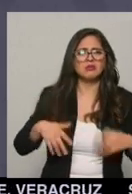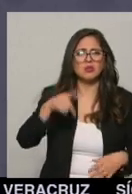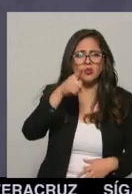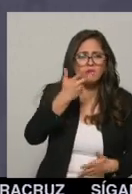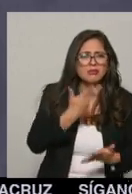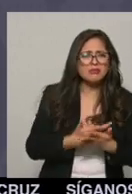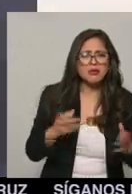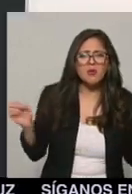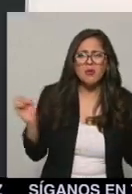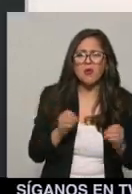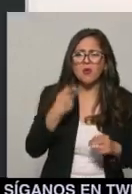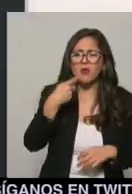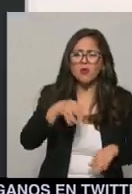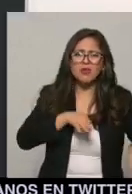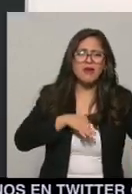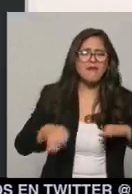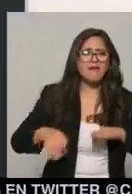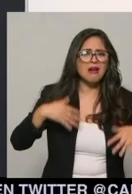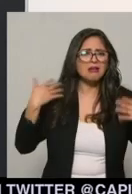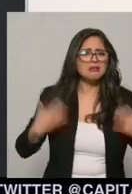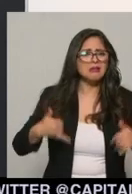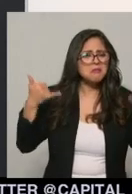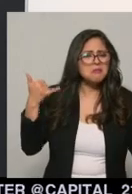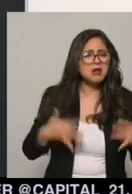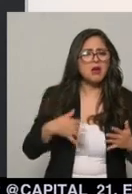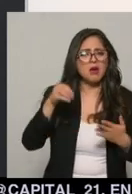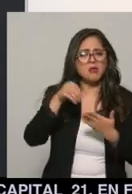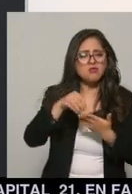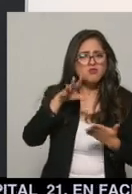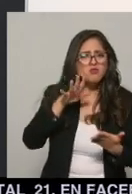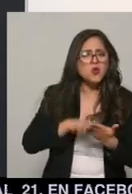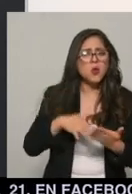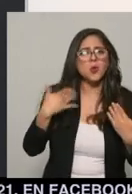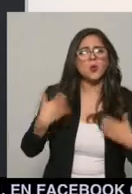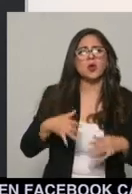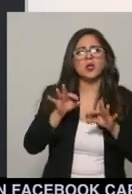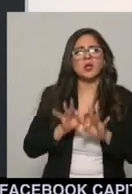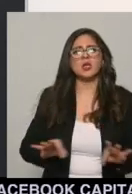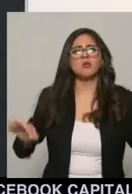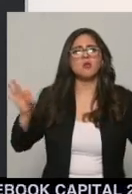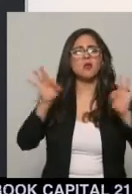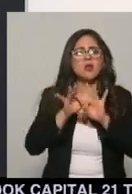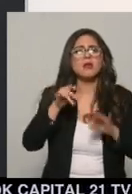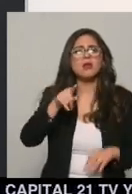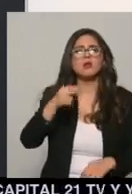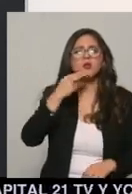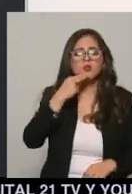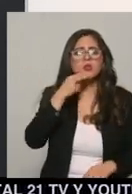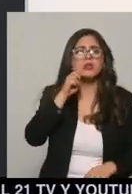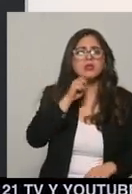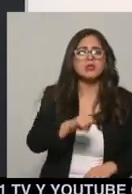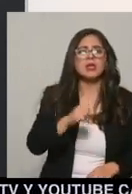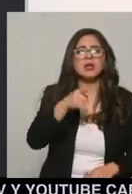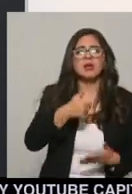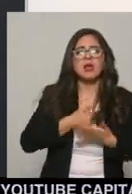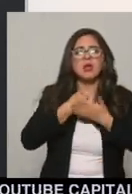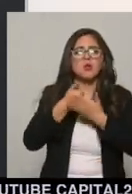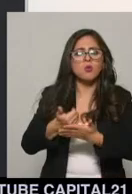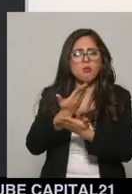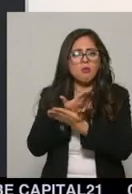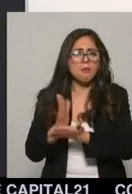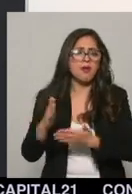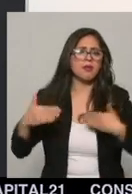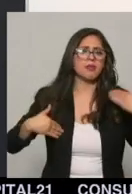tu trabajo, toda tu trayectoria. Son contenidos inteligentes, son contenidos útiles, además entretenidos,